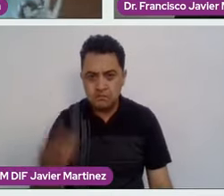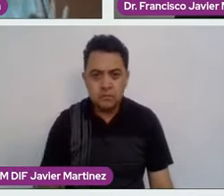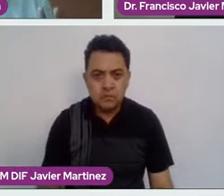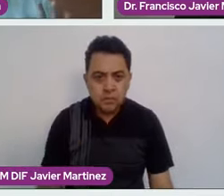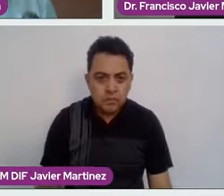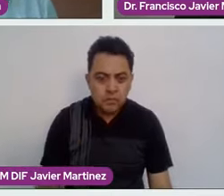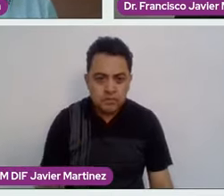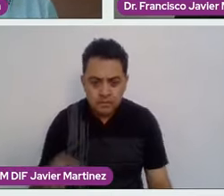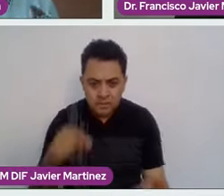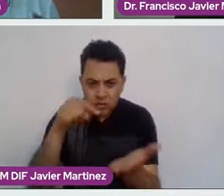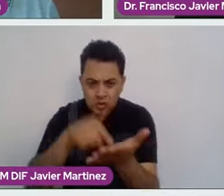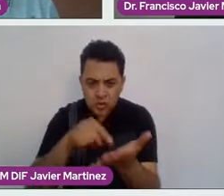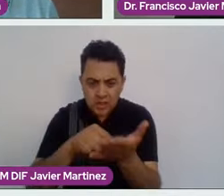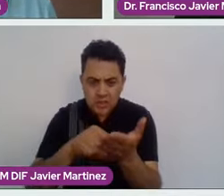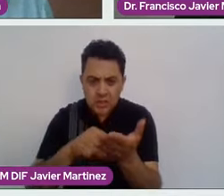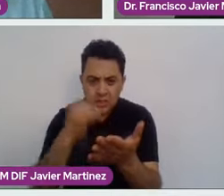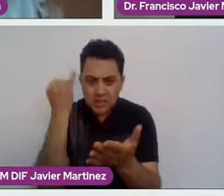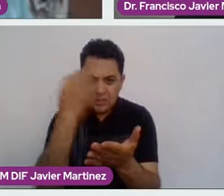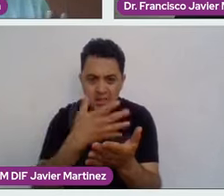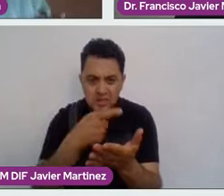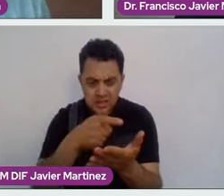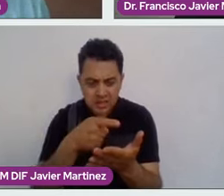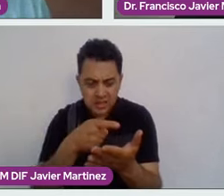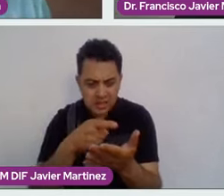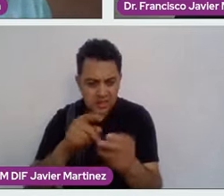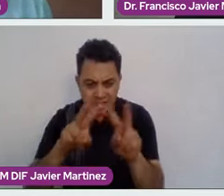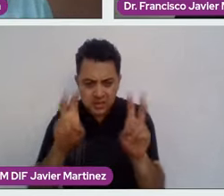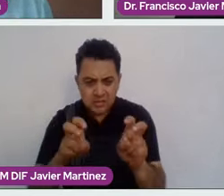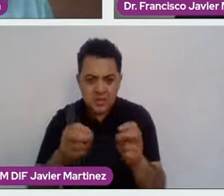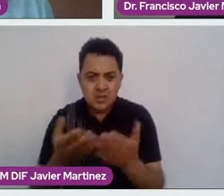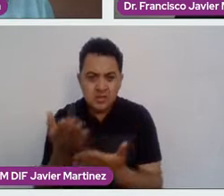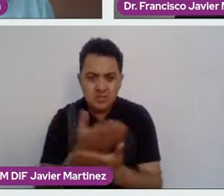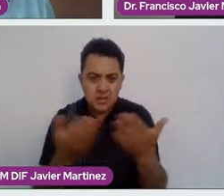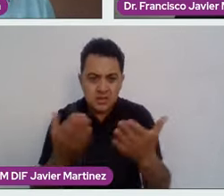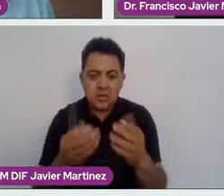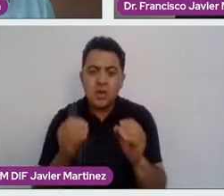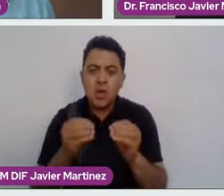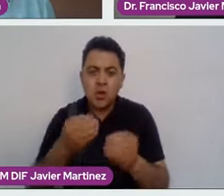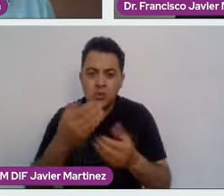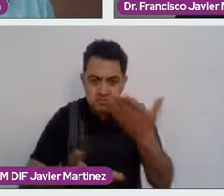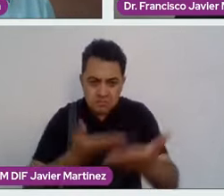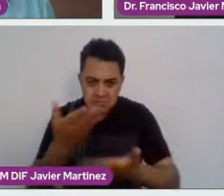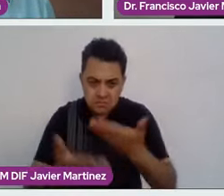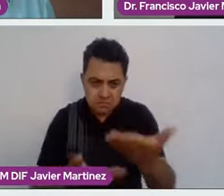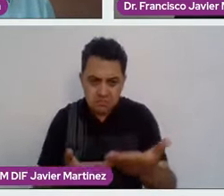localizar la imagen que tiene en modo compartir o en modo presentación. Ajá.